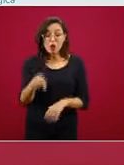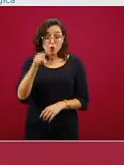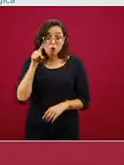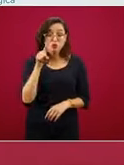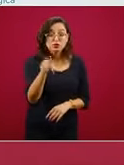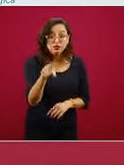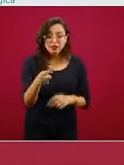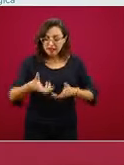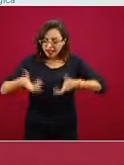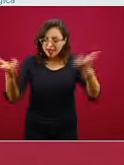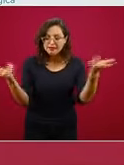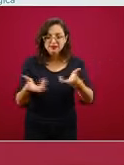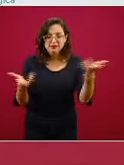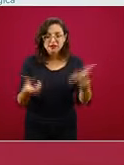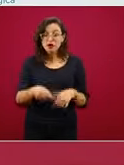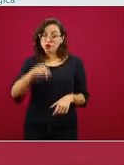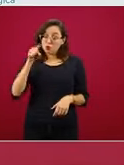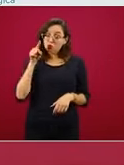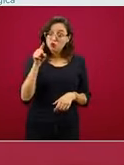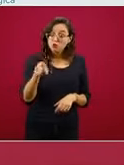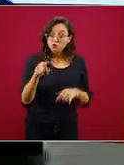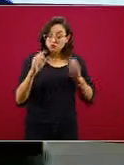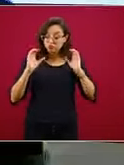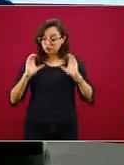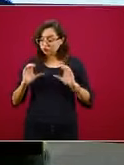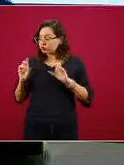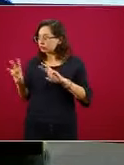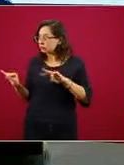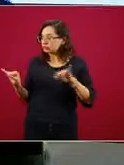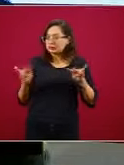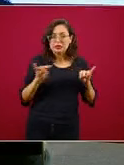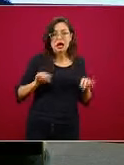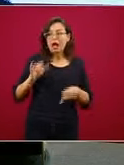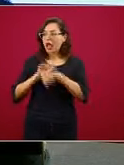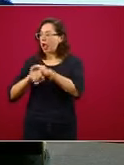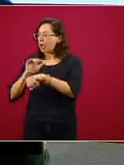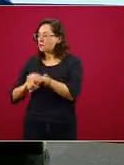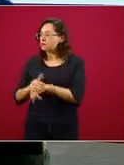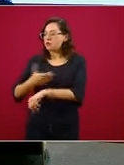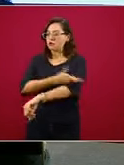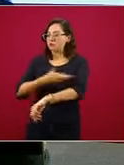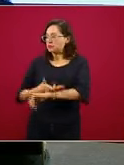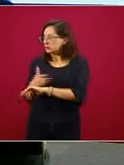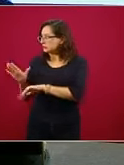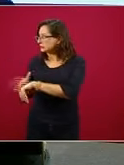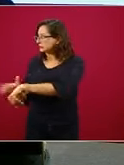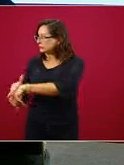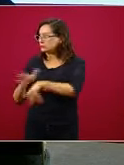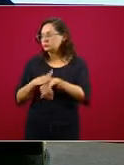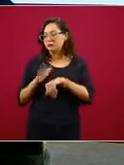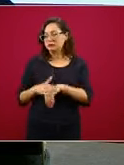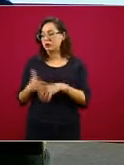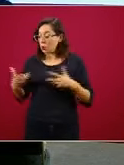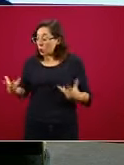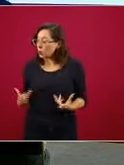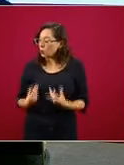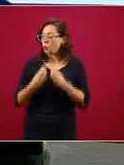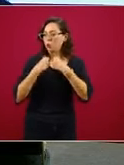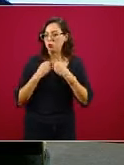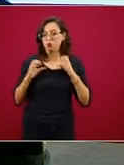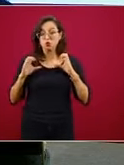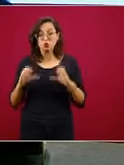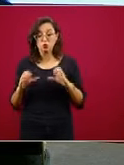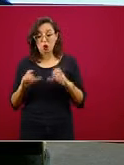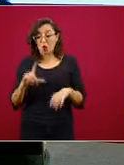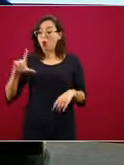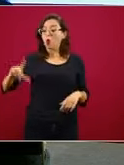está enfrentando y tome sus precauciones y alerte a sus amigas y amigos y a sus familiares y trabaje conjuntamente con